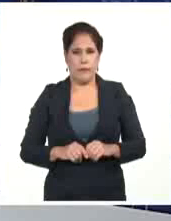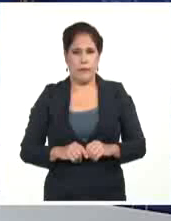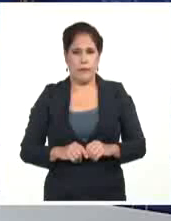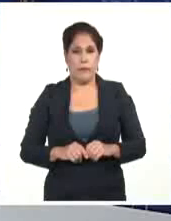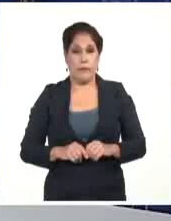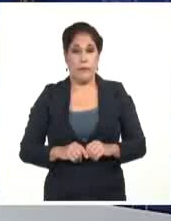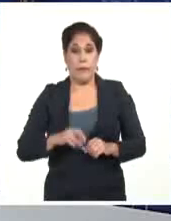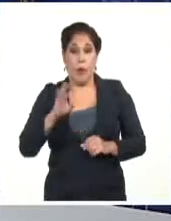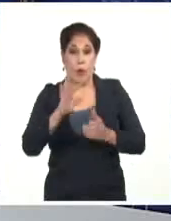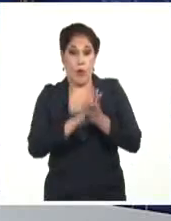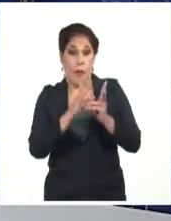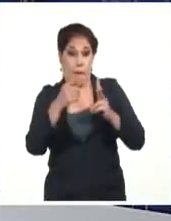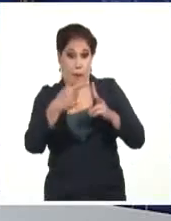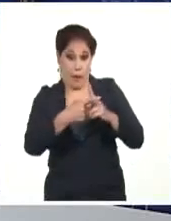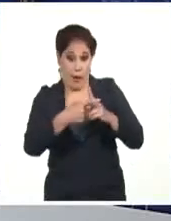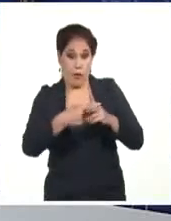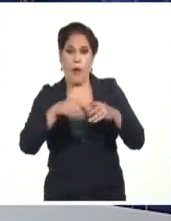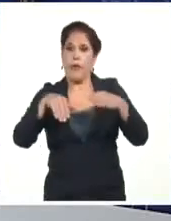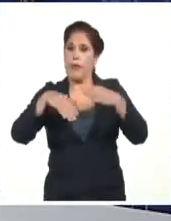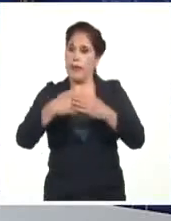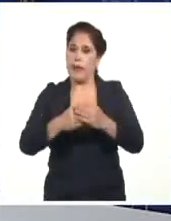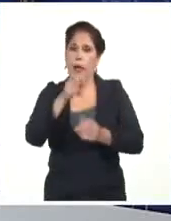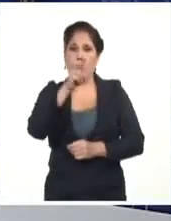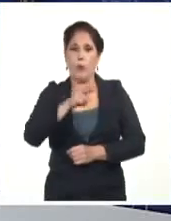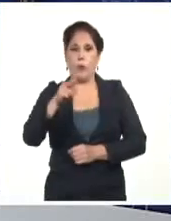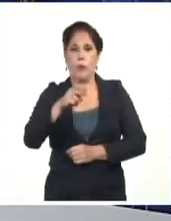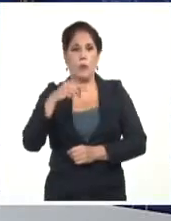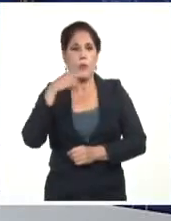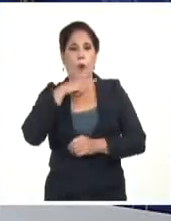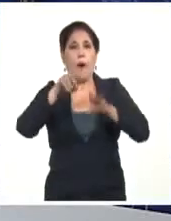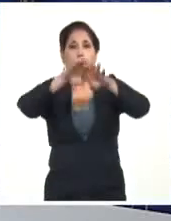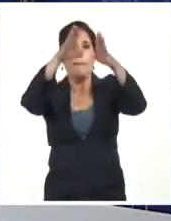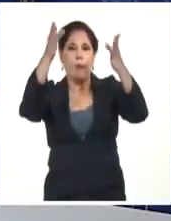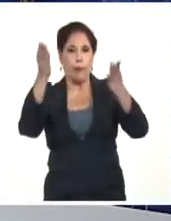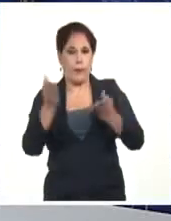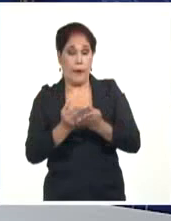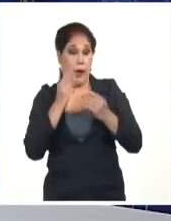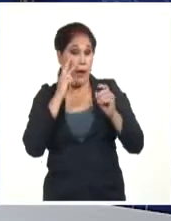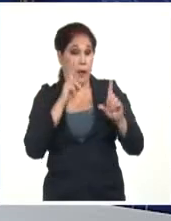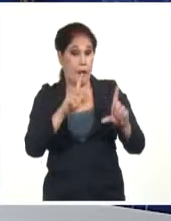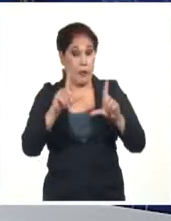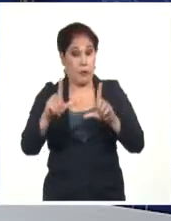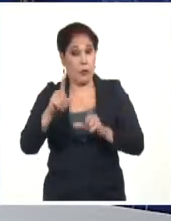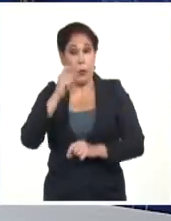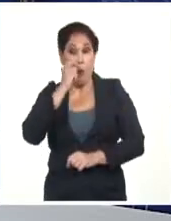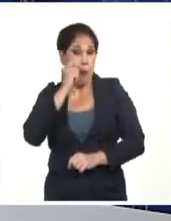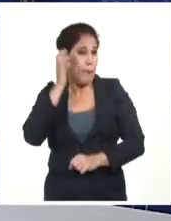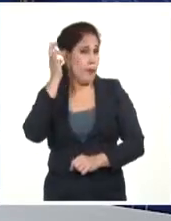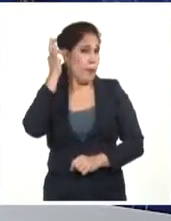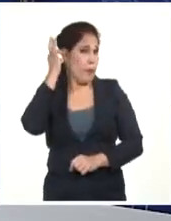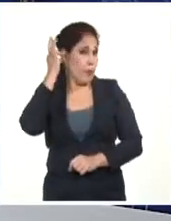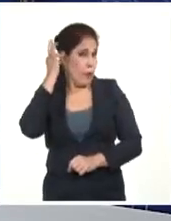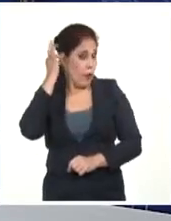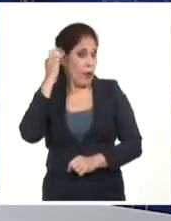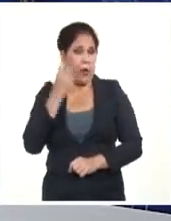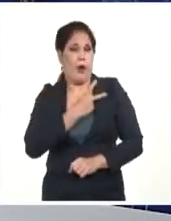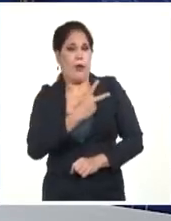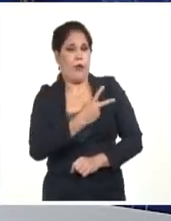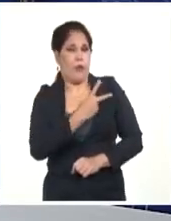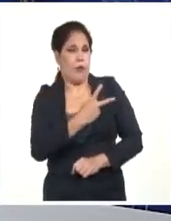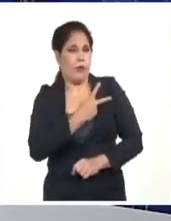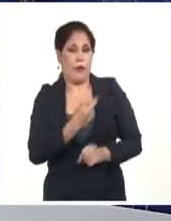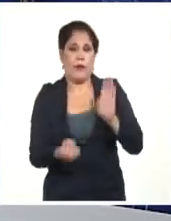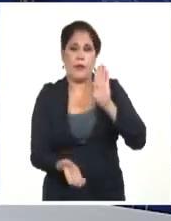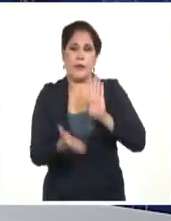Cada 8 de mayo se conmemora el Día de la Cruz Roja Mundial y en reconocimiento a los hombres y mujeres que de manera voluntaria